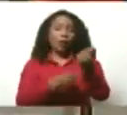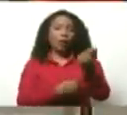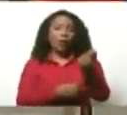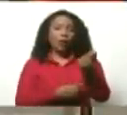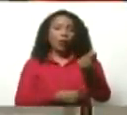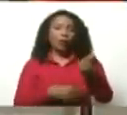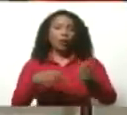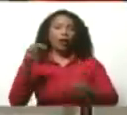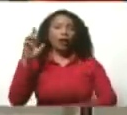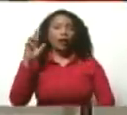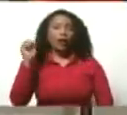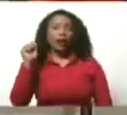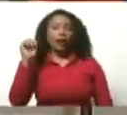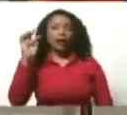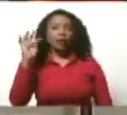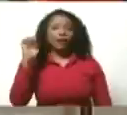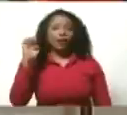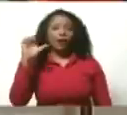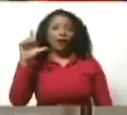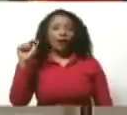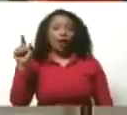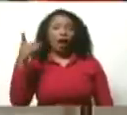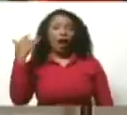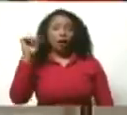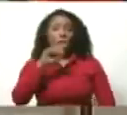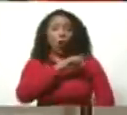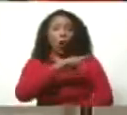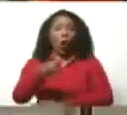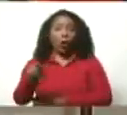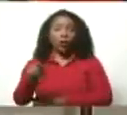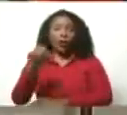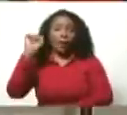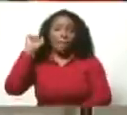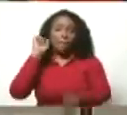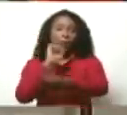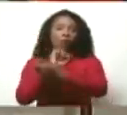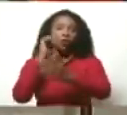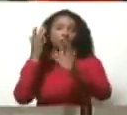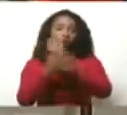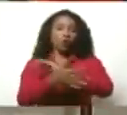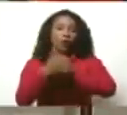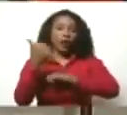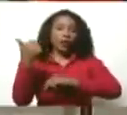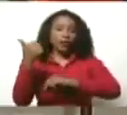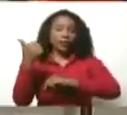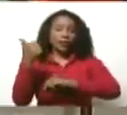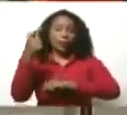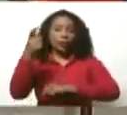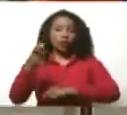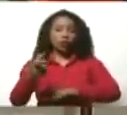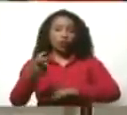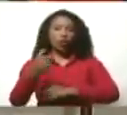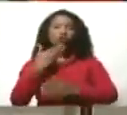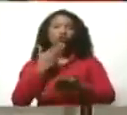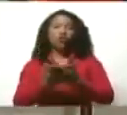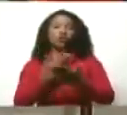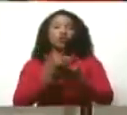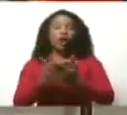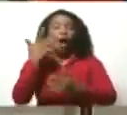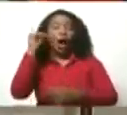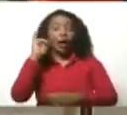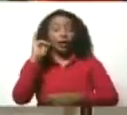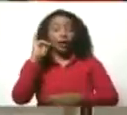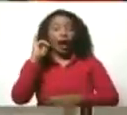Ramírez Carreño. Hay órdenes de aprehensión sobre esta trama, solicitudes a